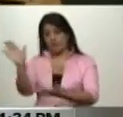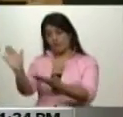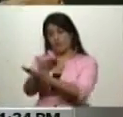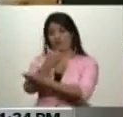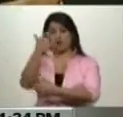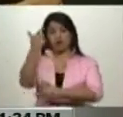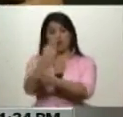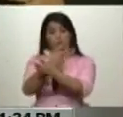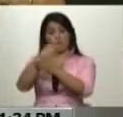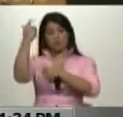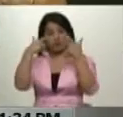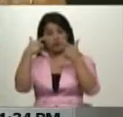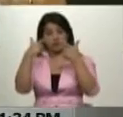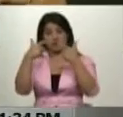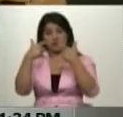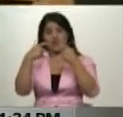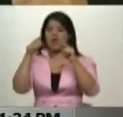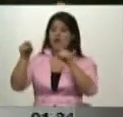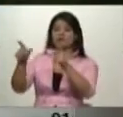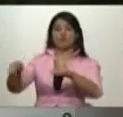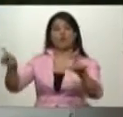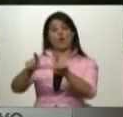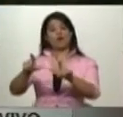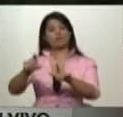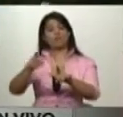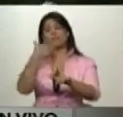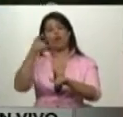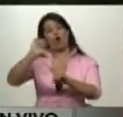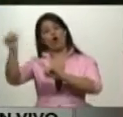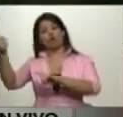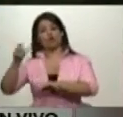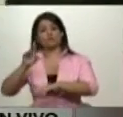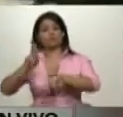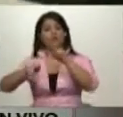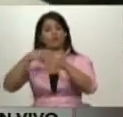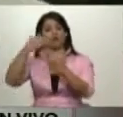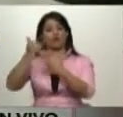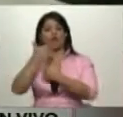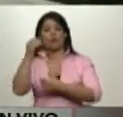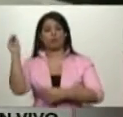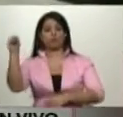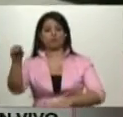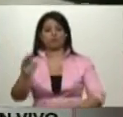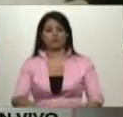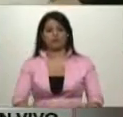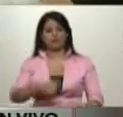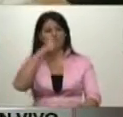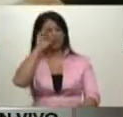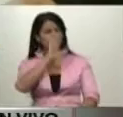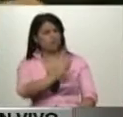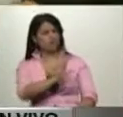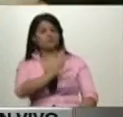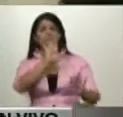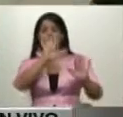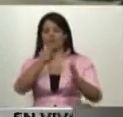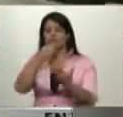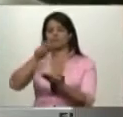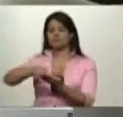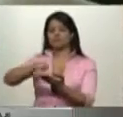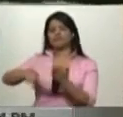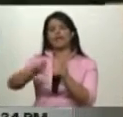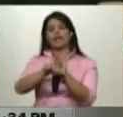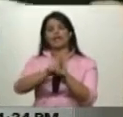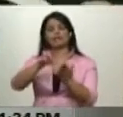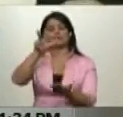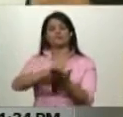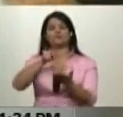montaña y a darle otro uso a esa edificación. El presidente Nicolás Maduro, bueno, le ha transferido mediante esta ley,